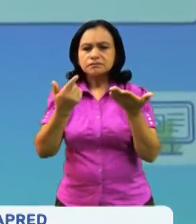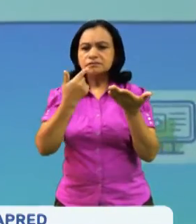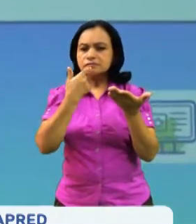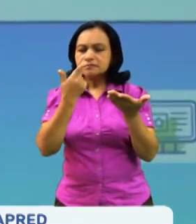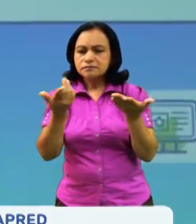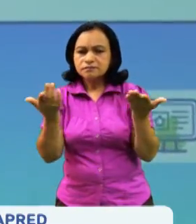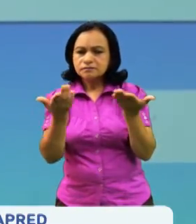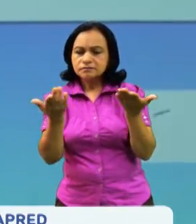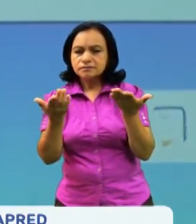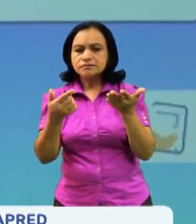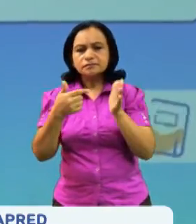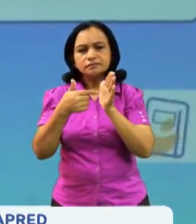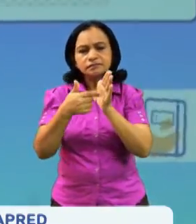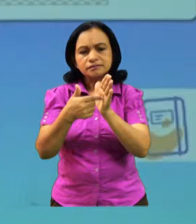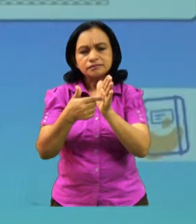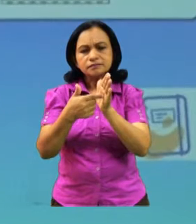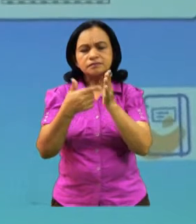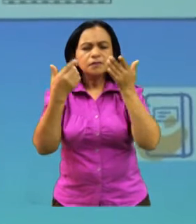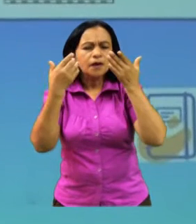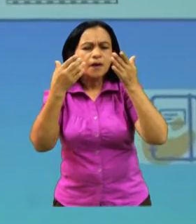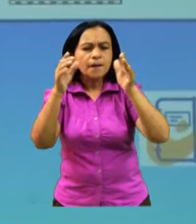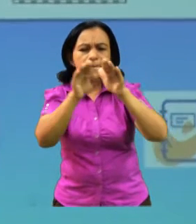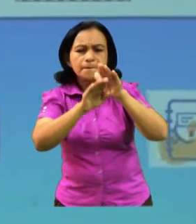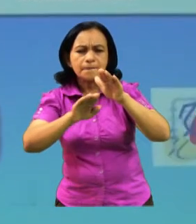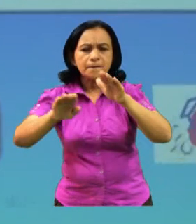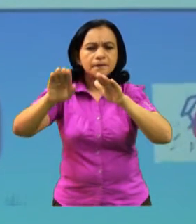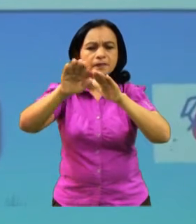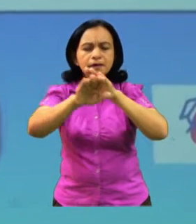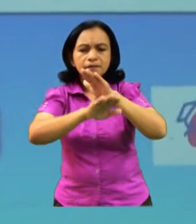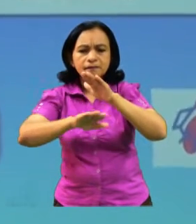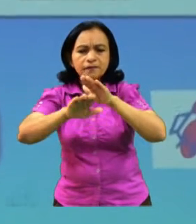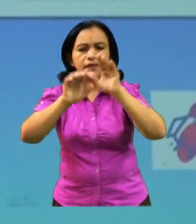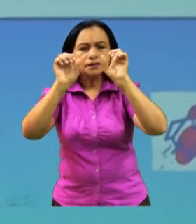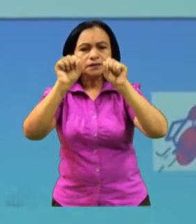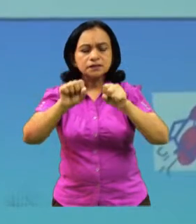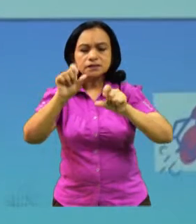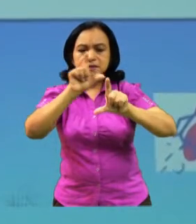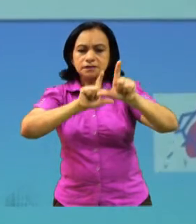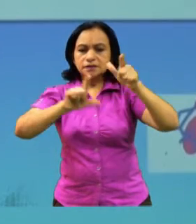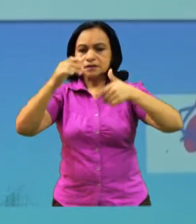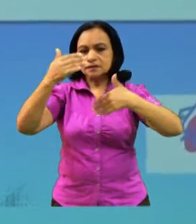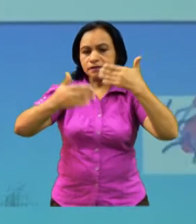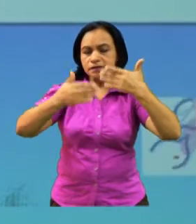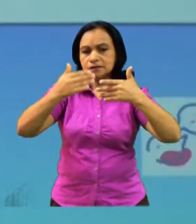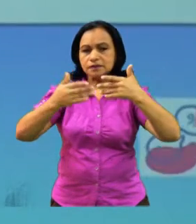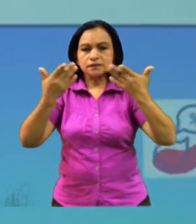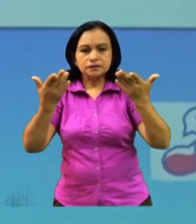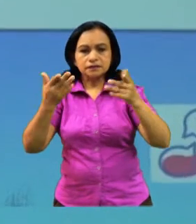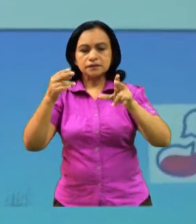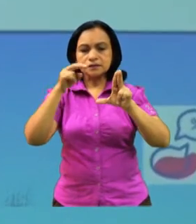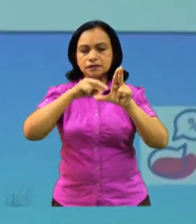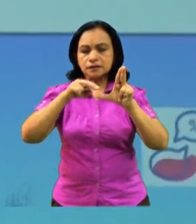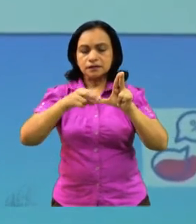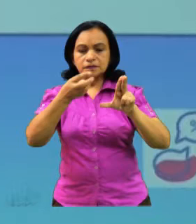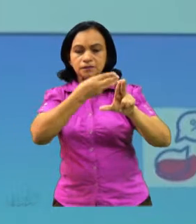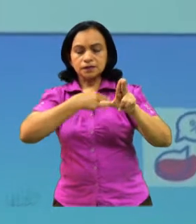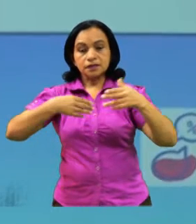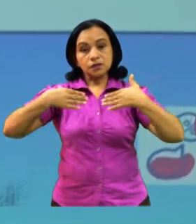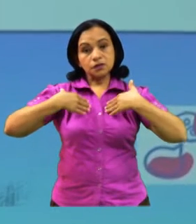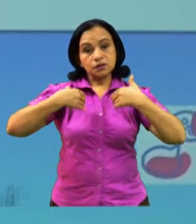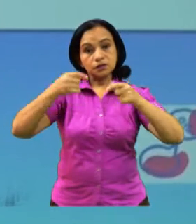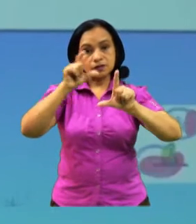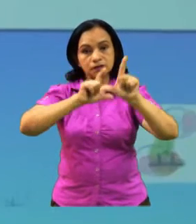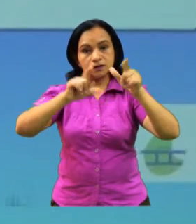digamos, las cuestiones más elementales que puede saberse en el lenguaje de gestión de riesgo, en el lenguaje del Ministerio de Salud,